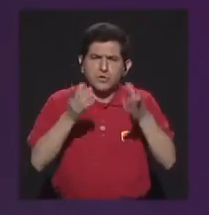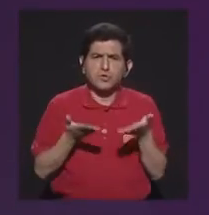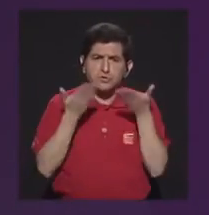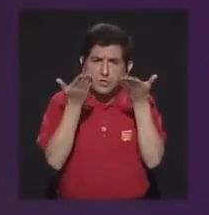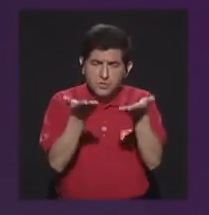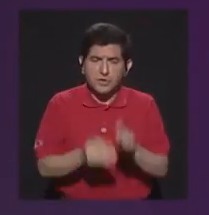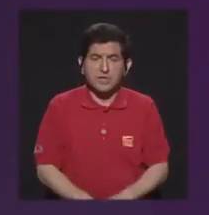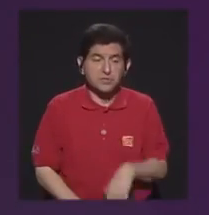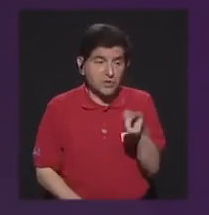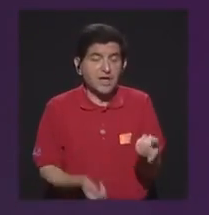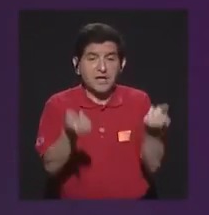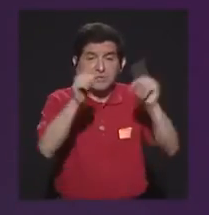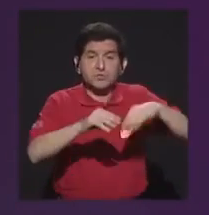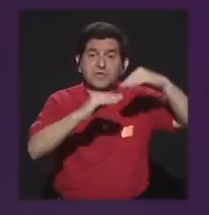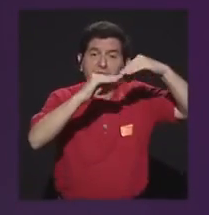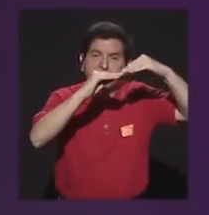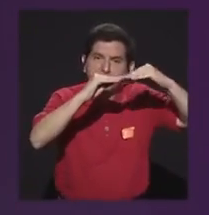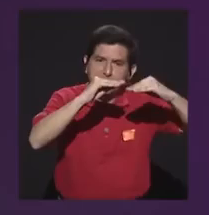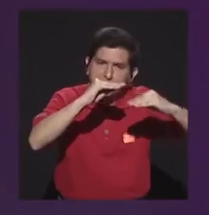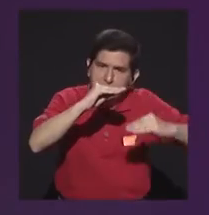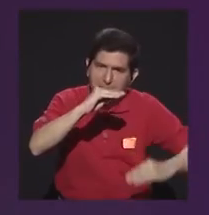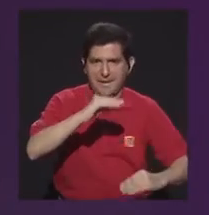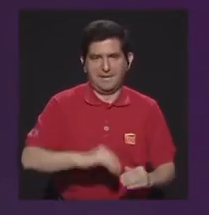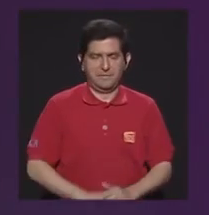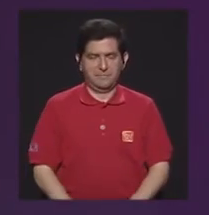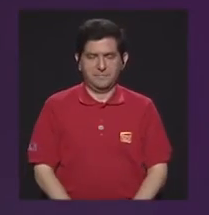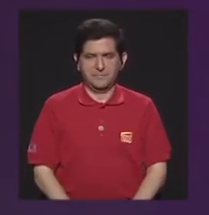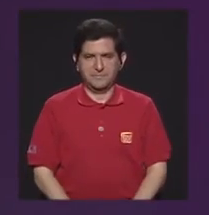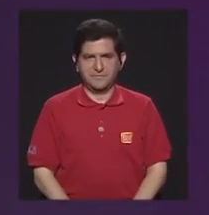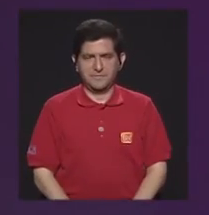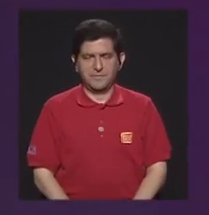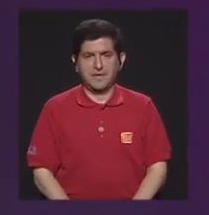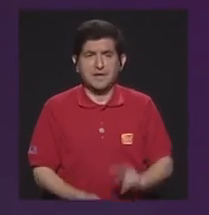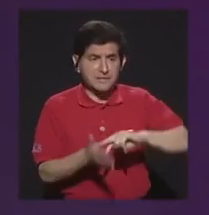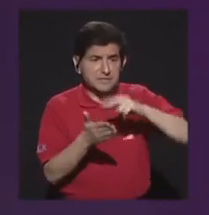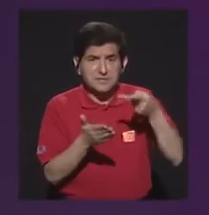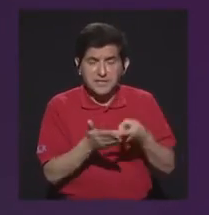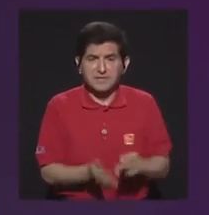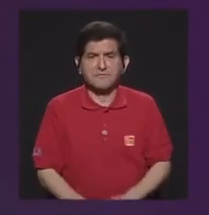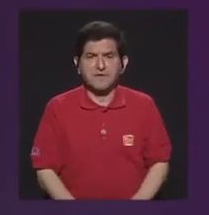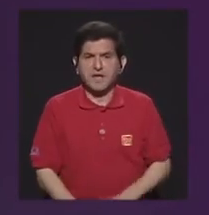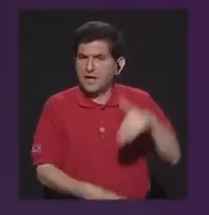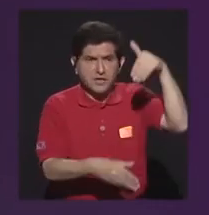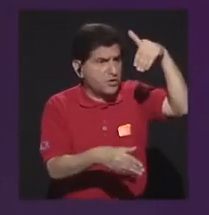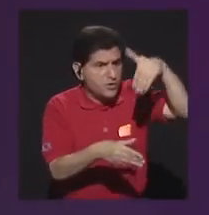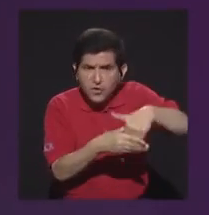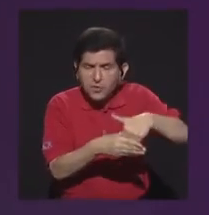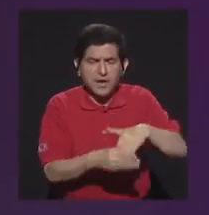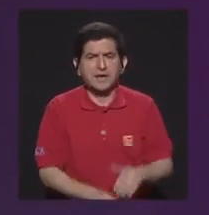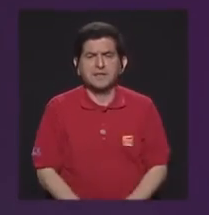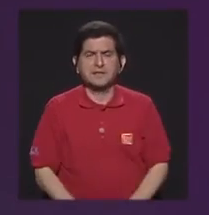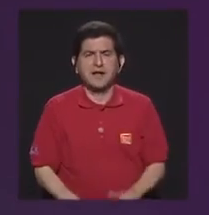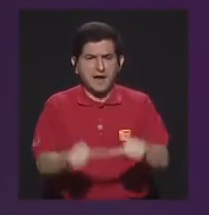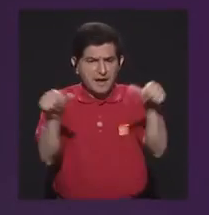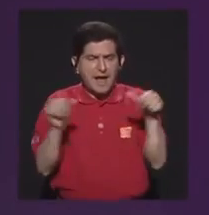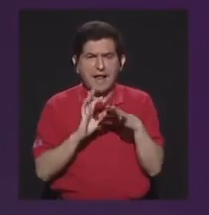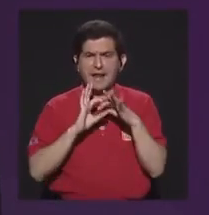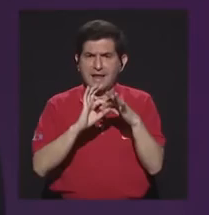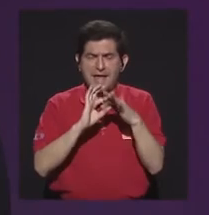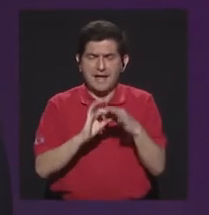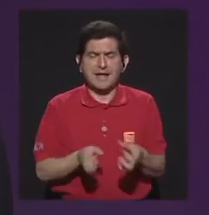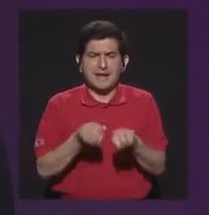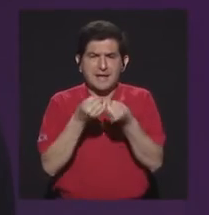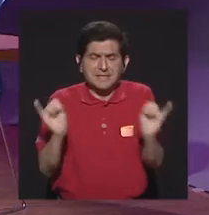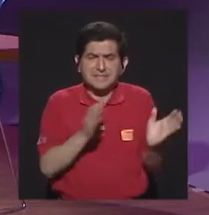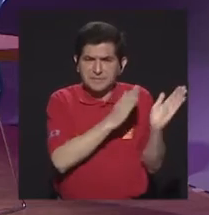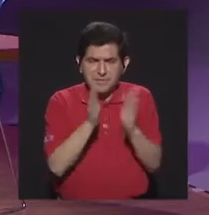pasar menos, ¿verdad? Van a haber menos un incursionar en una sexualidad que no están preparados, menos embarazos